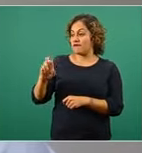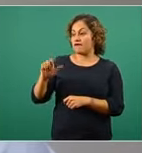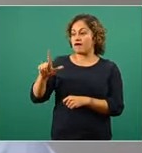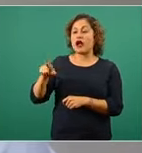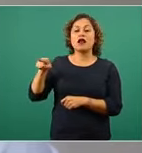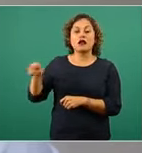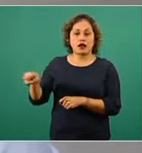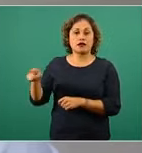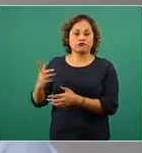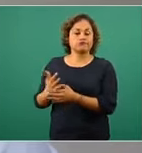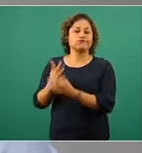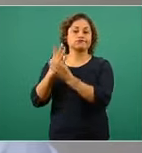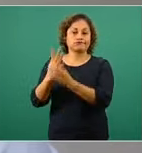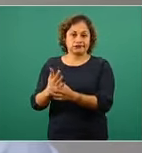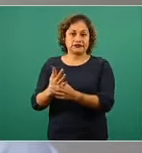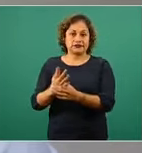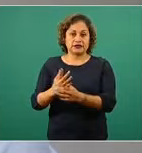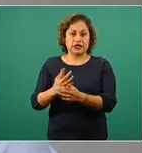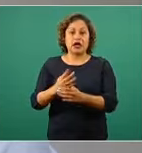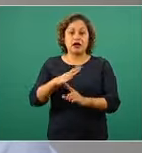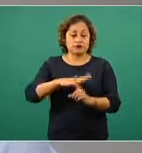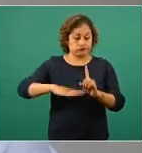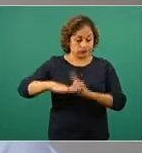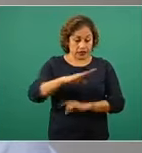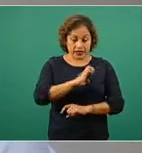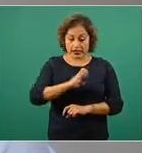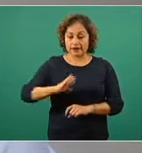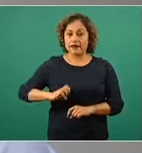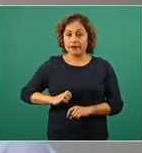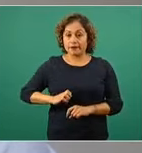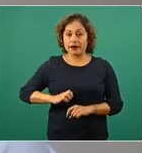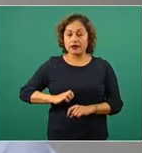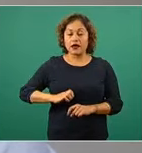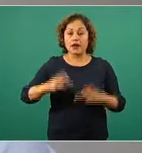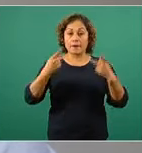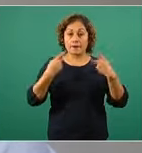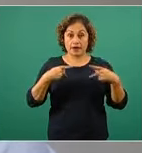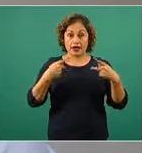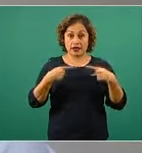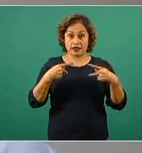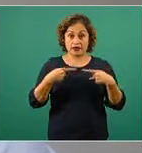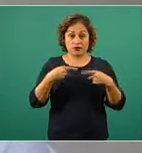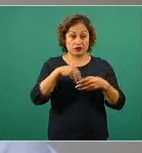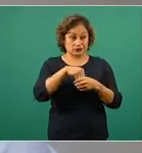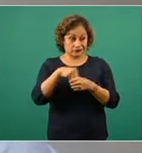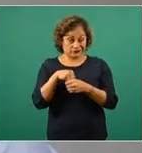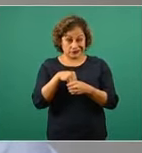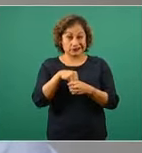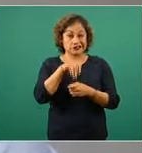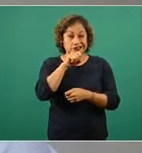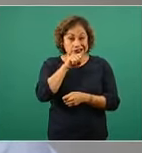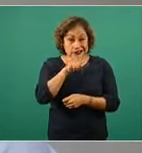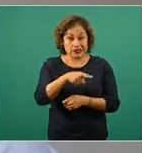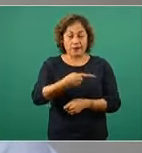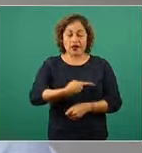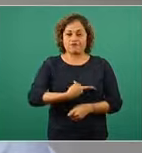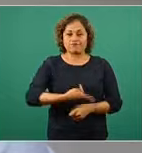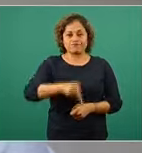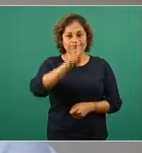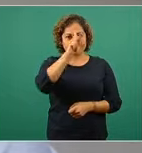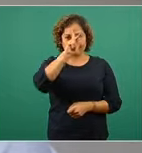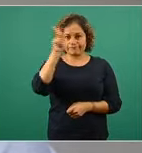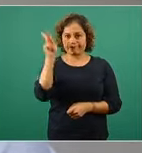con el mayor número de personas que lo habitan, que están en situación también de pobreza y pobreza extrema,